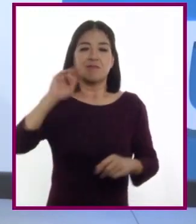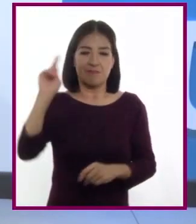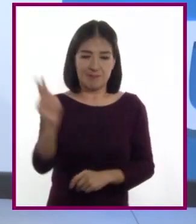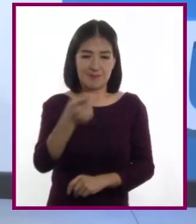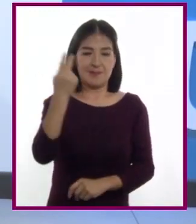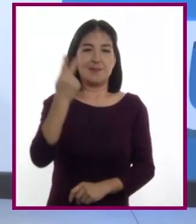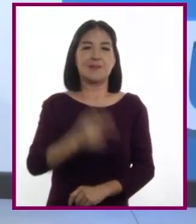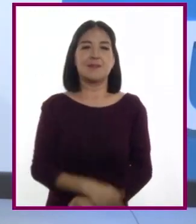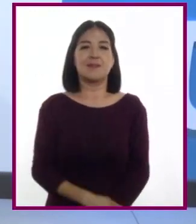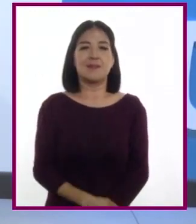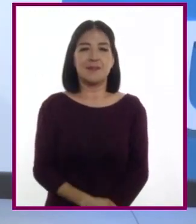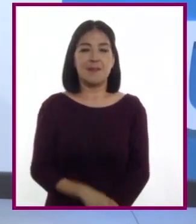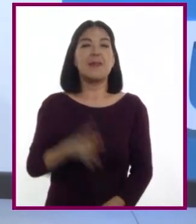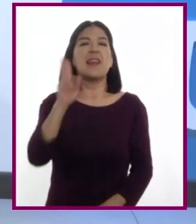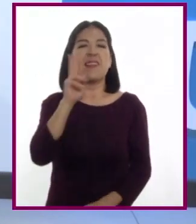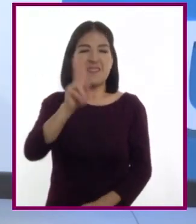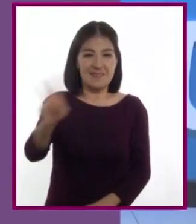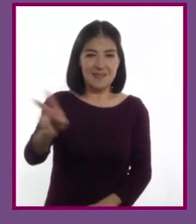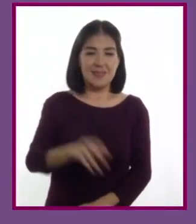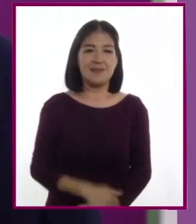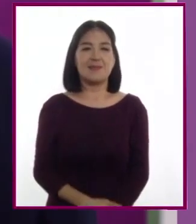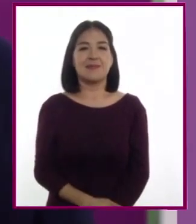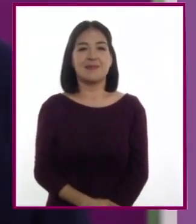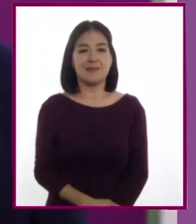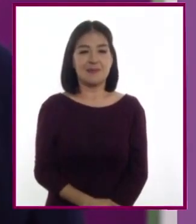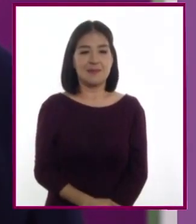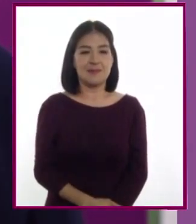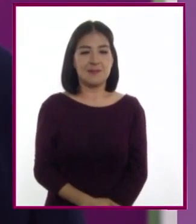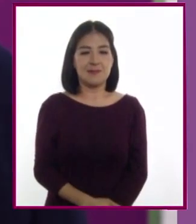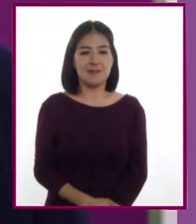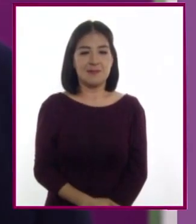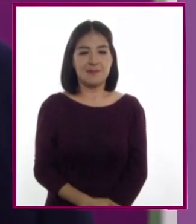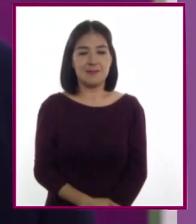Politécnico Nacional. Vamos a verla.